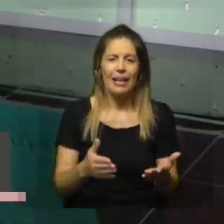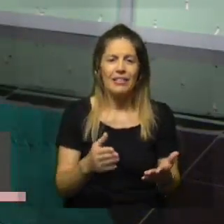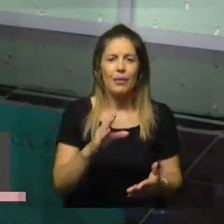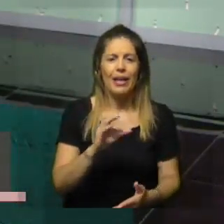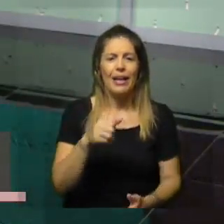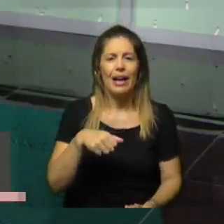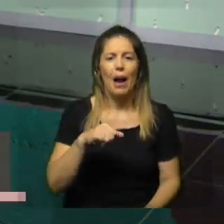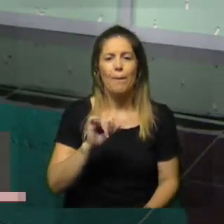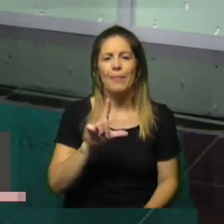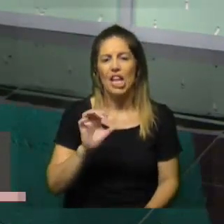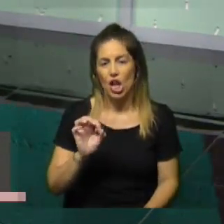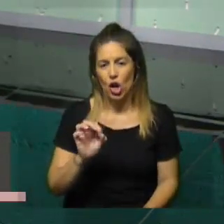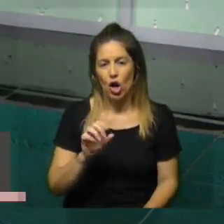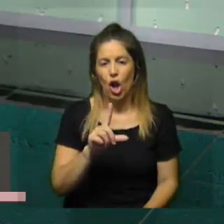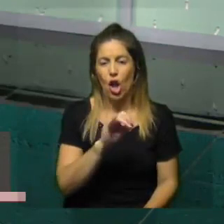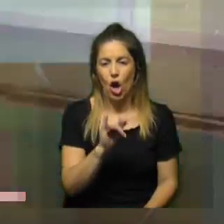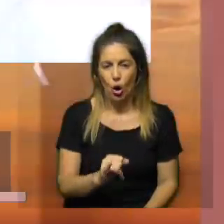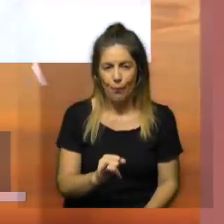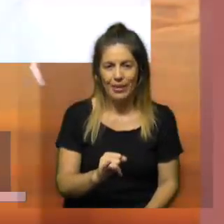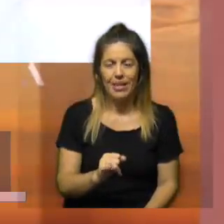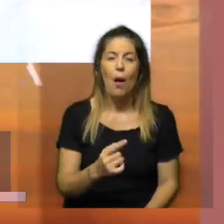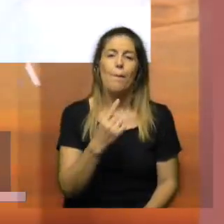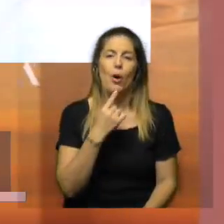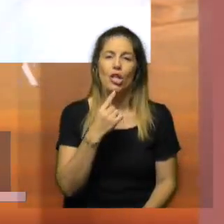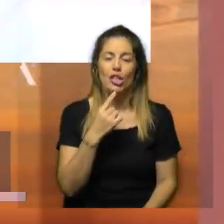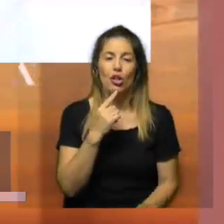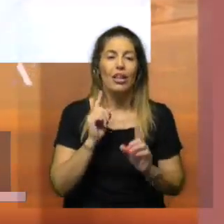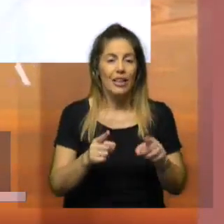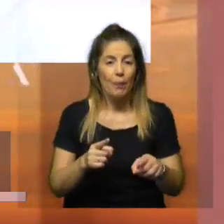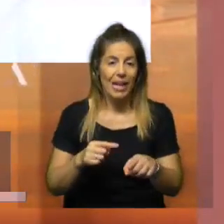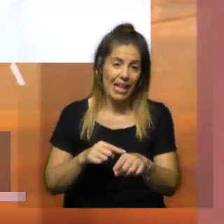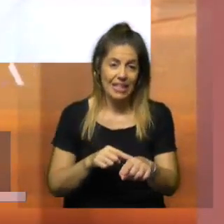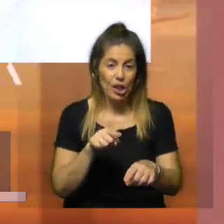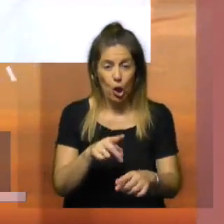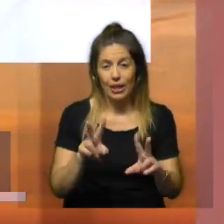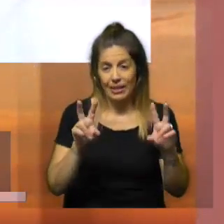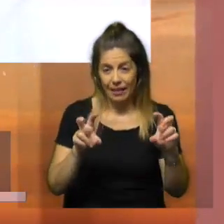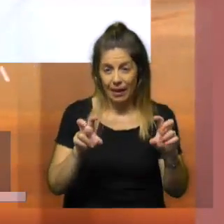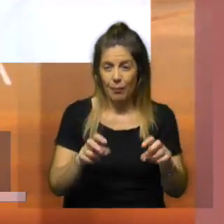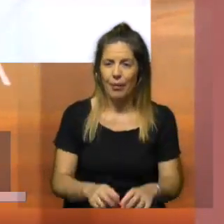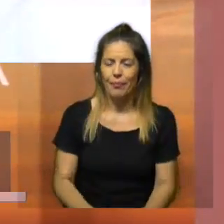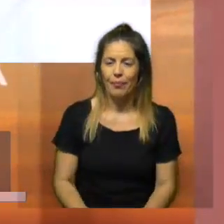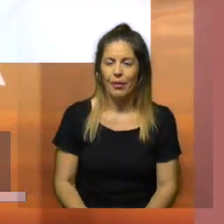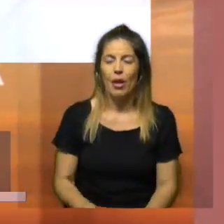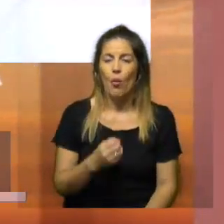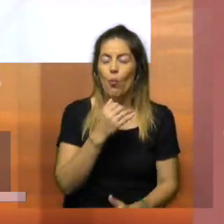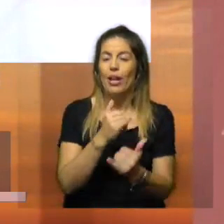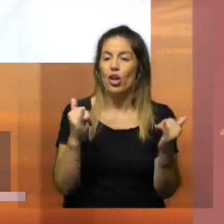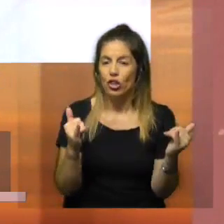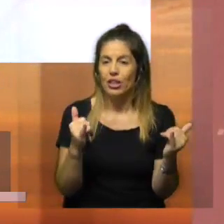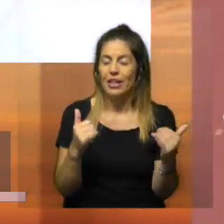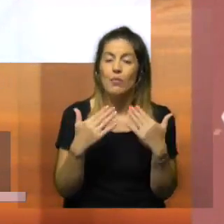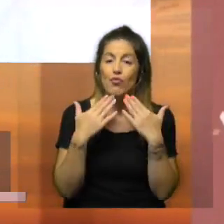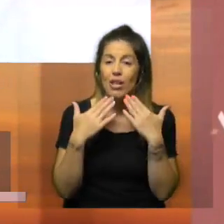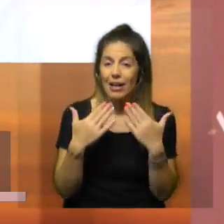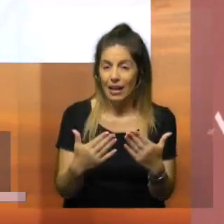Camilo López Buriani, que, bueno, politólogo que ha seguido muy de cerca todo este tema. Camilo, muy buenos días,